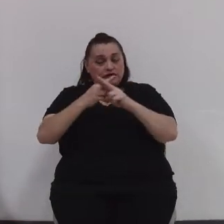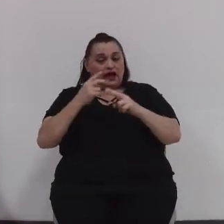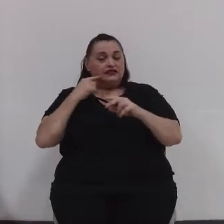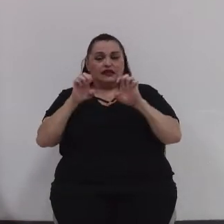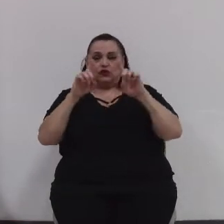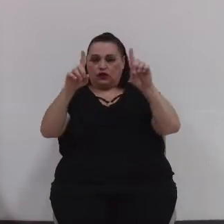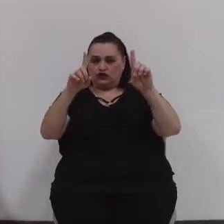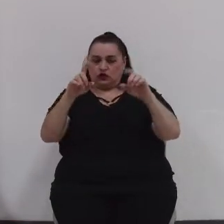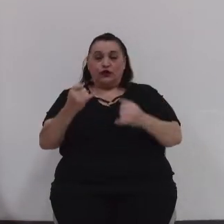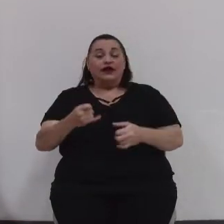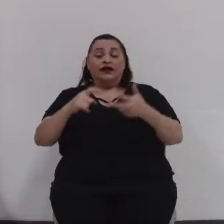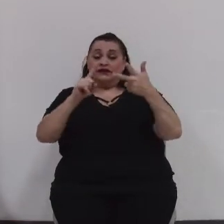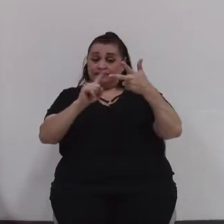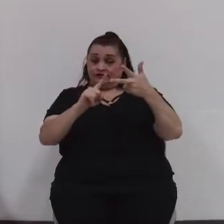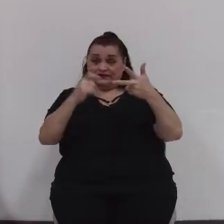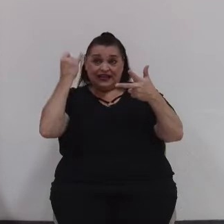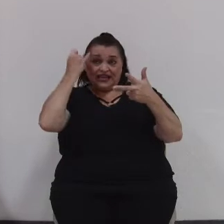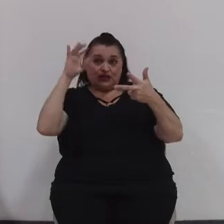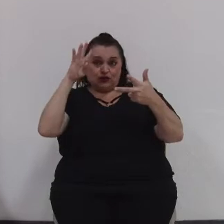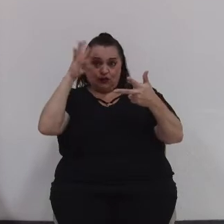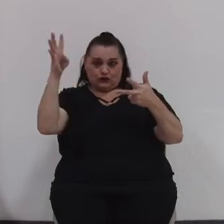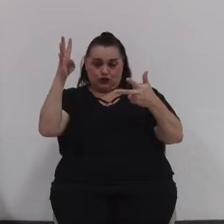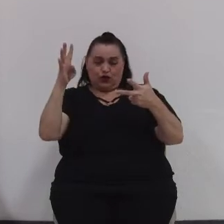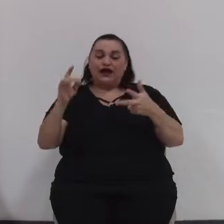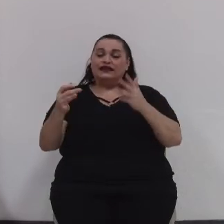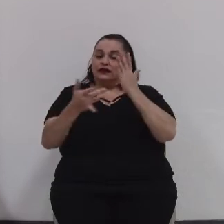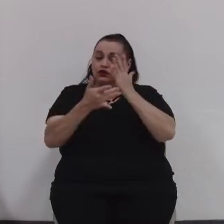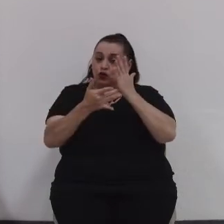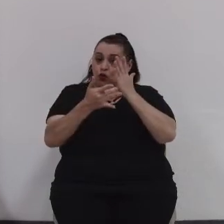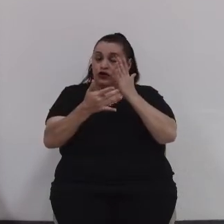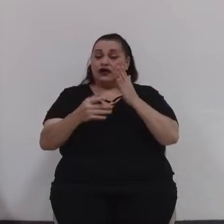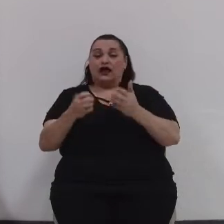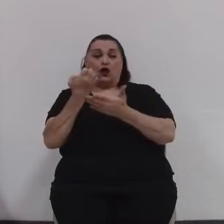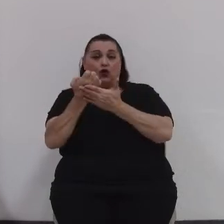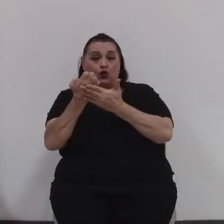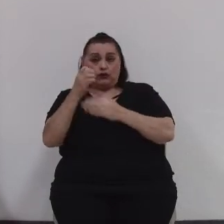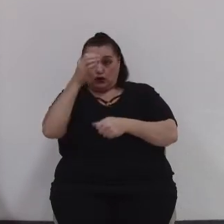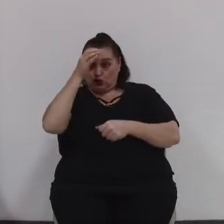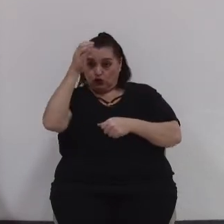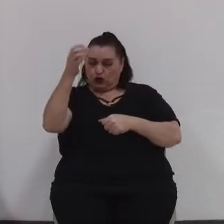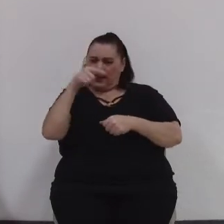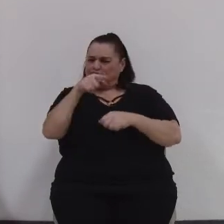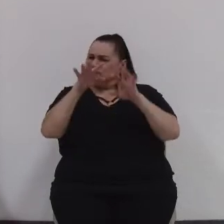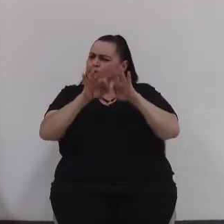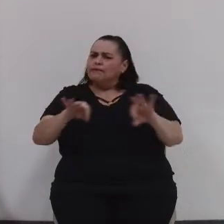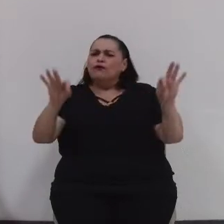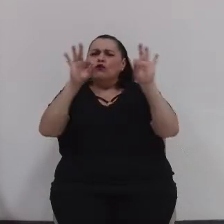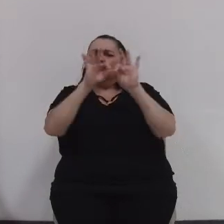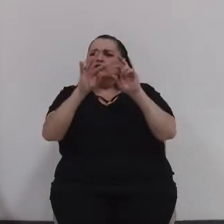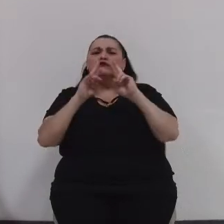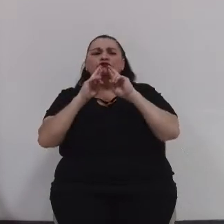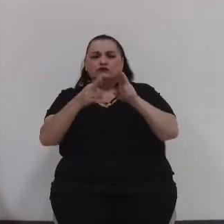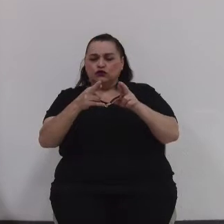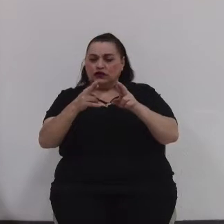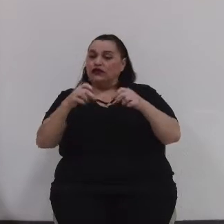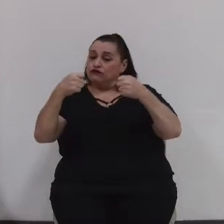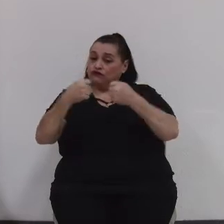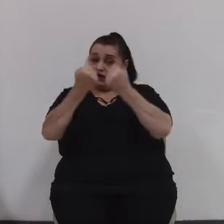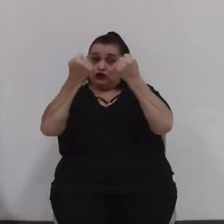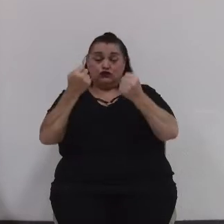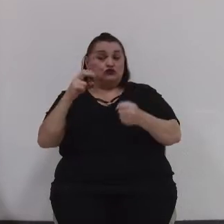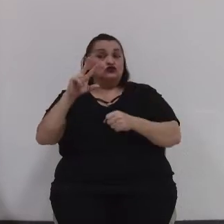innovación en sus múltiples formas, tecnológica, económica, cultural. Ella resultará esencial para responder a los desafíos desconocidos